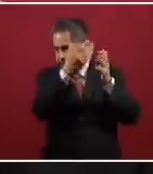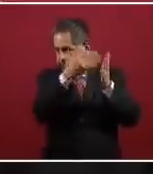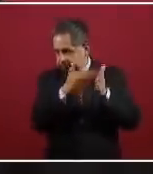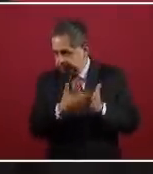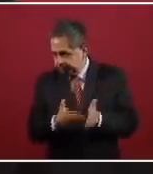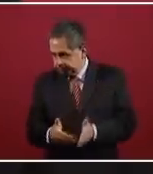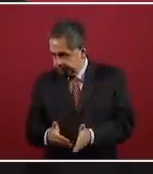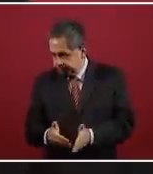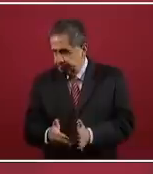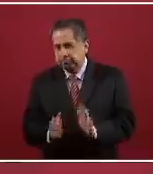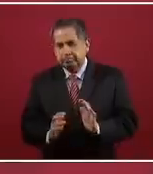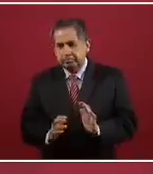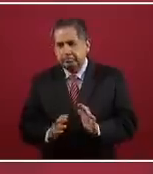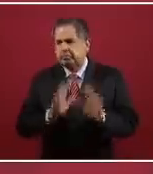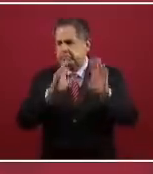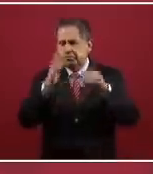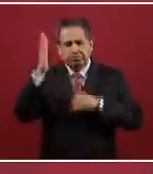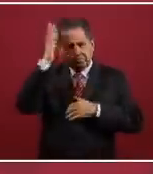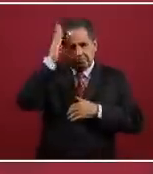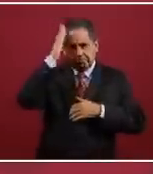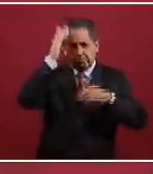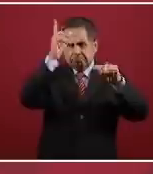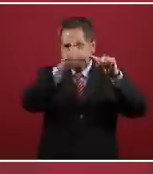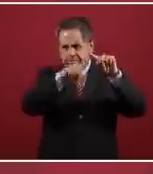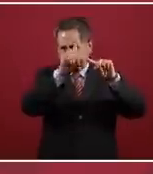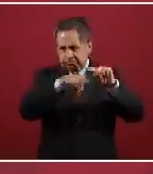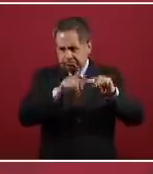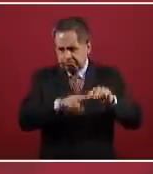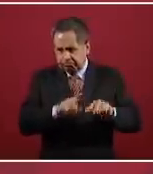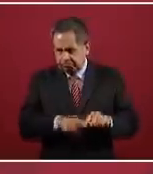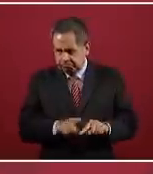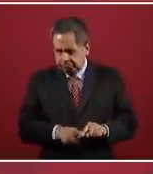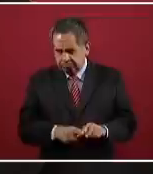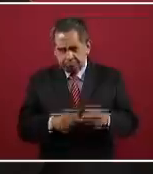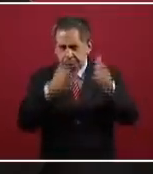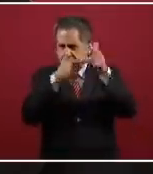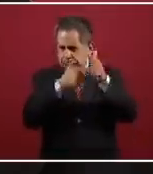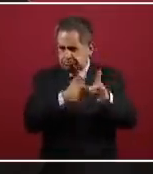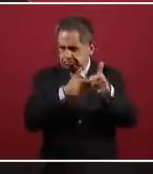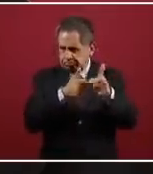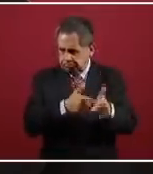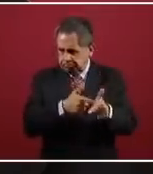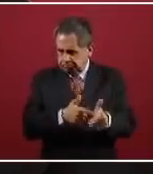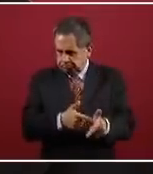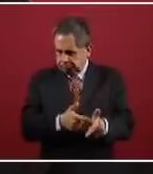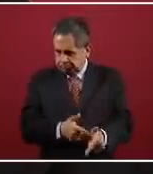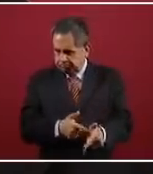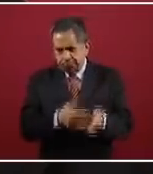Entonces, empezamos a barrer arriba. Y hay que seguir barriendo.